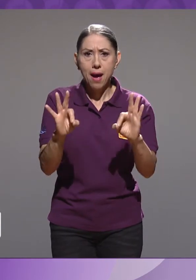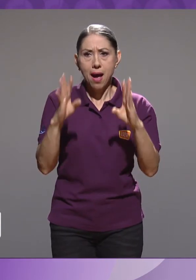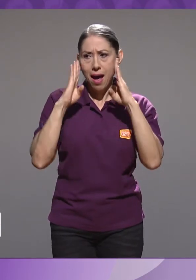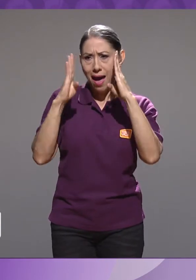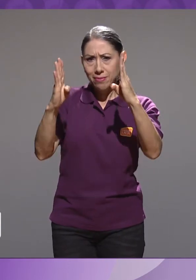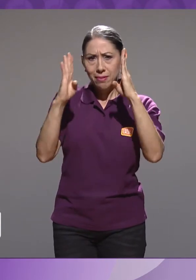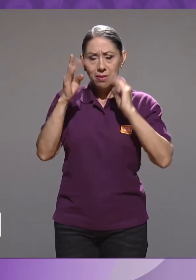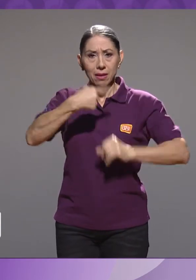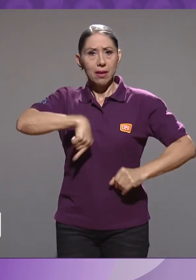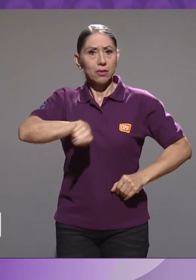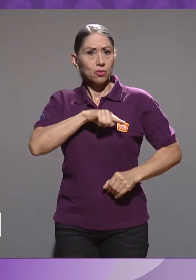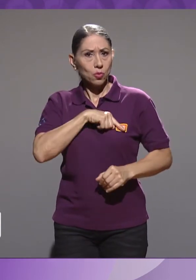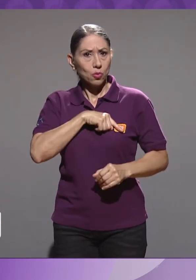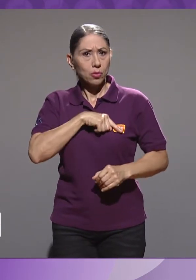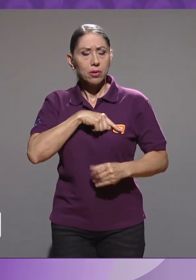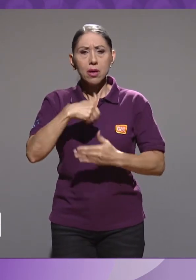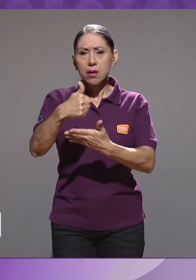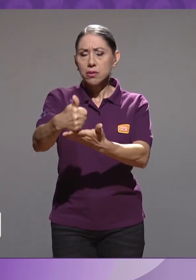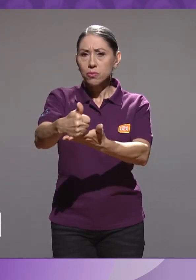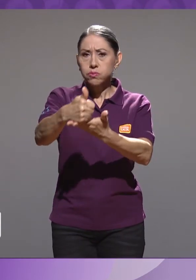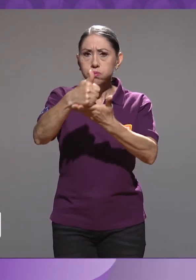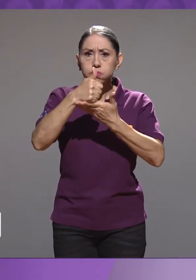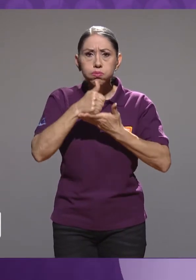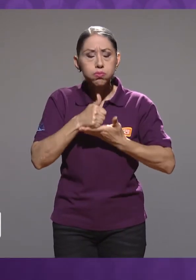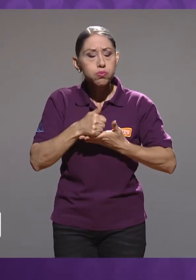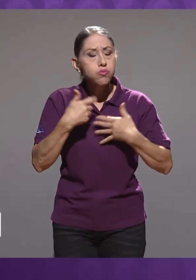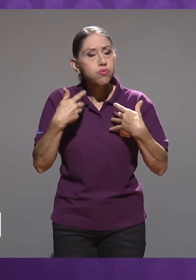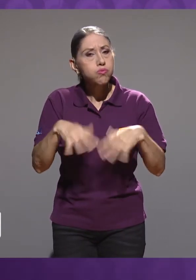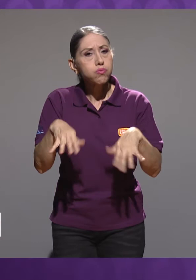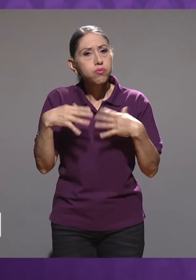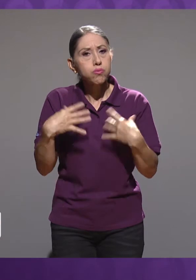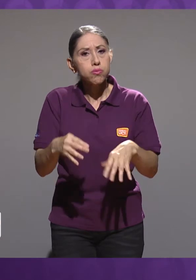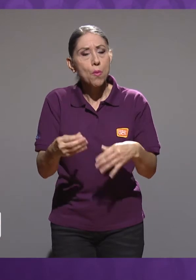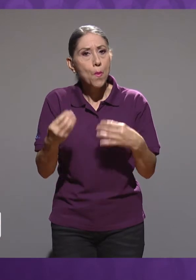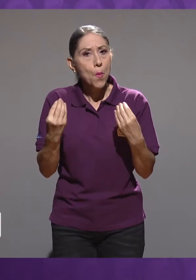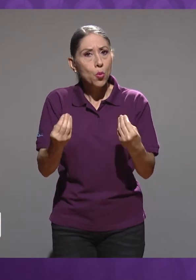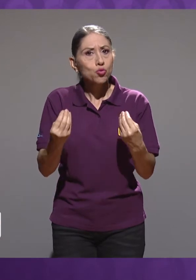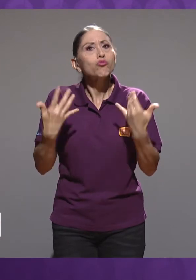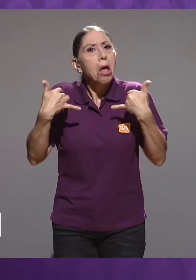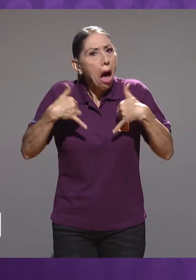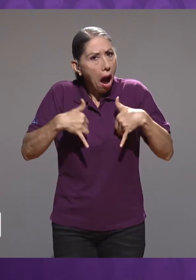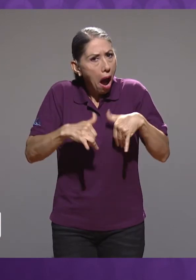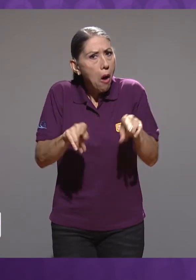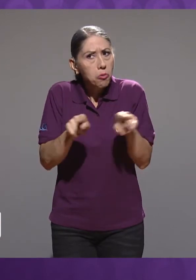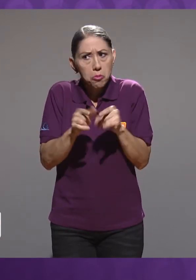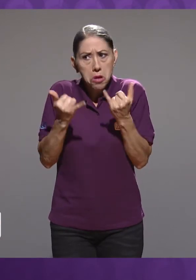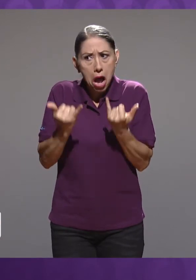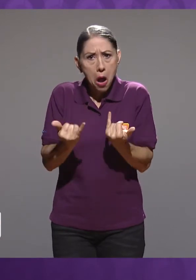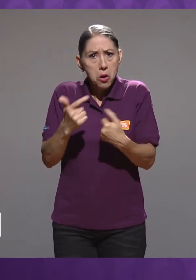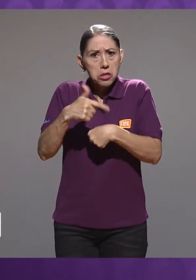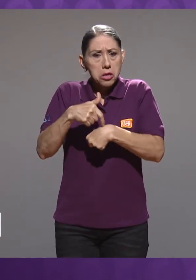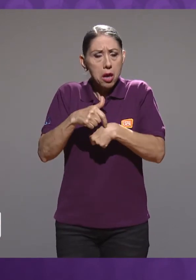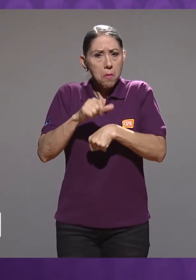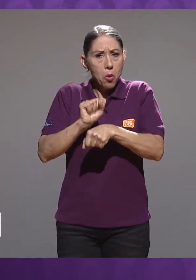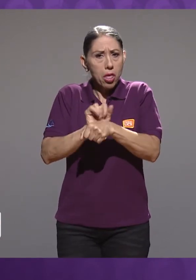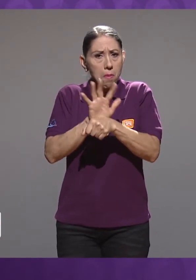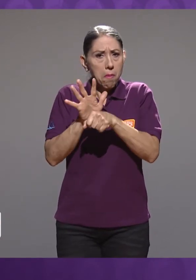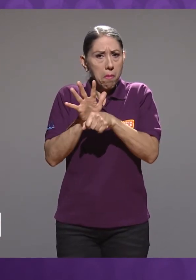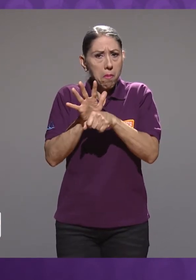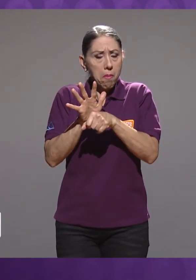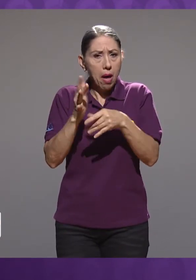sentido. Y nos han ayudado muchísimo, aún en ese tiempo de